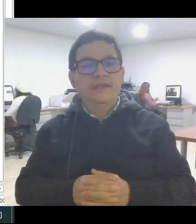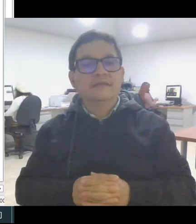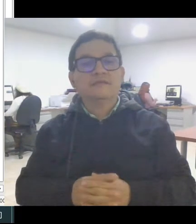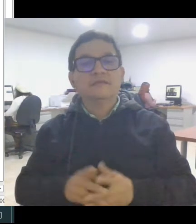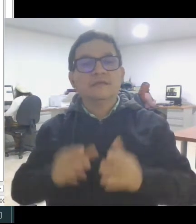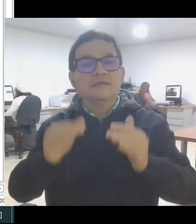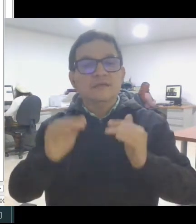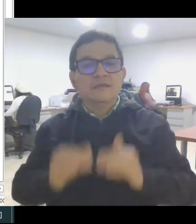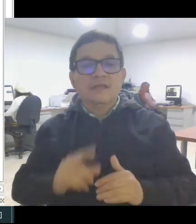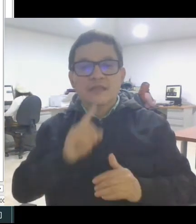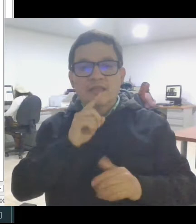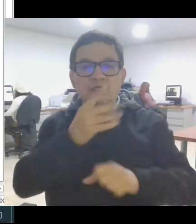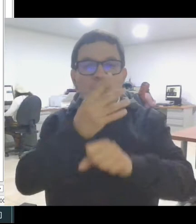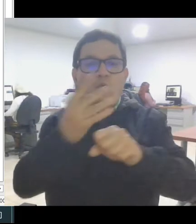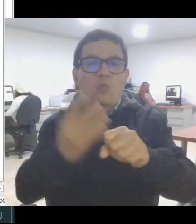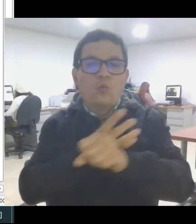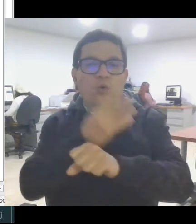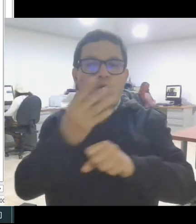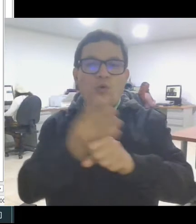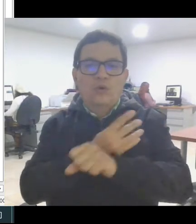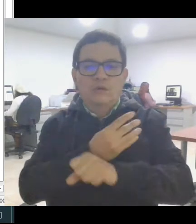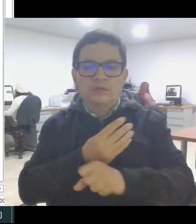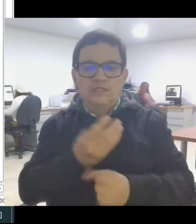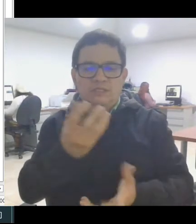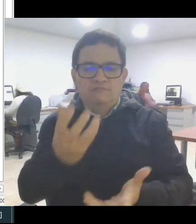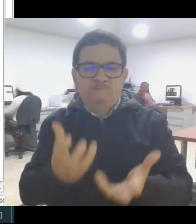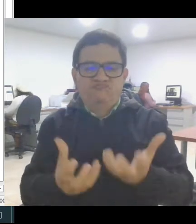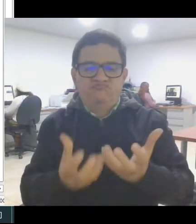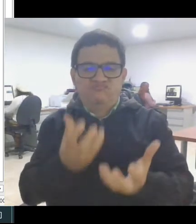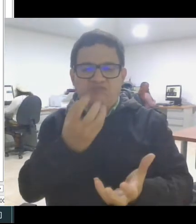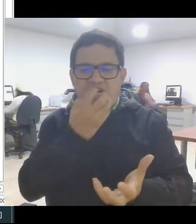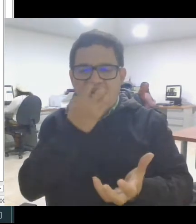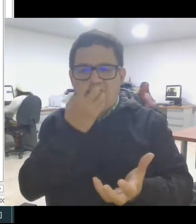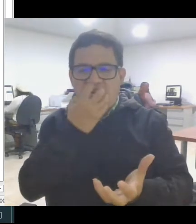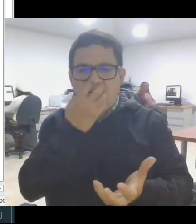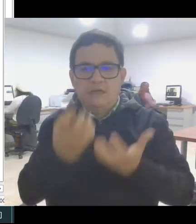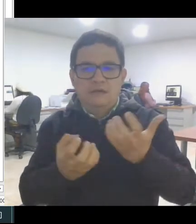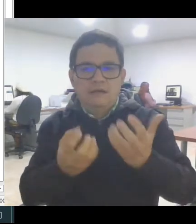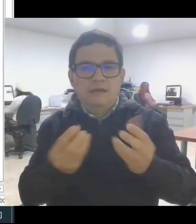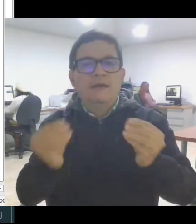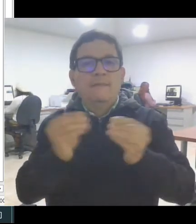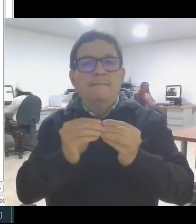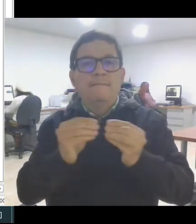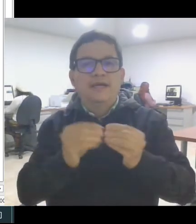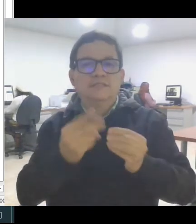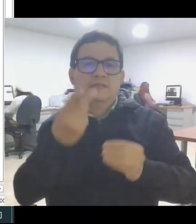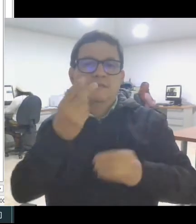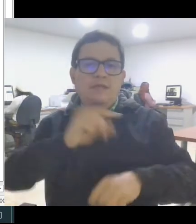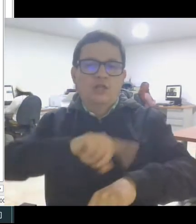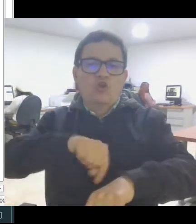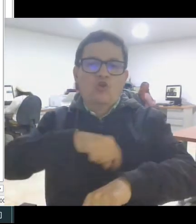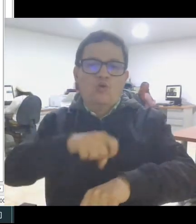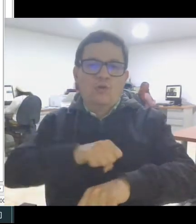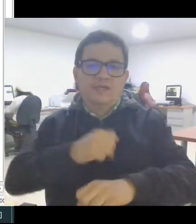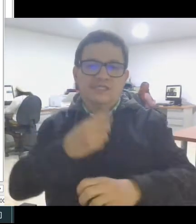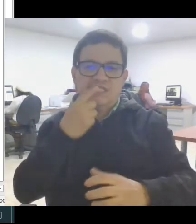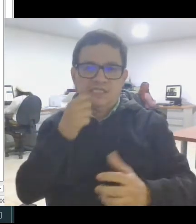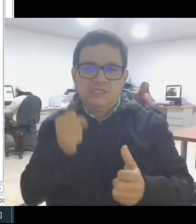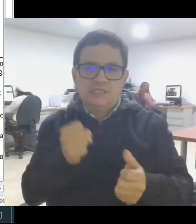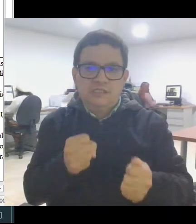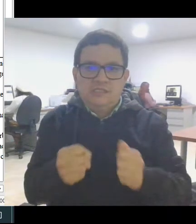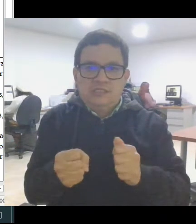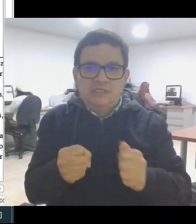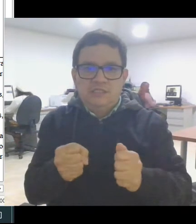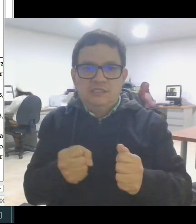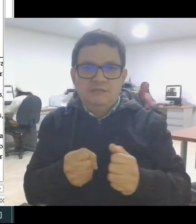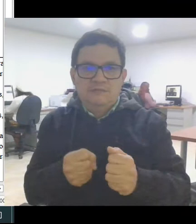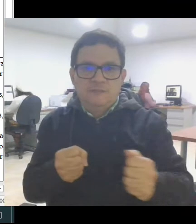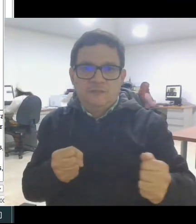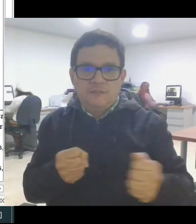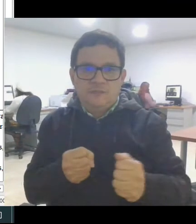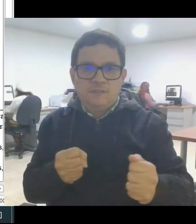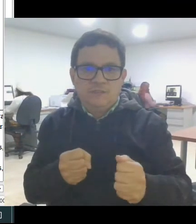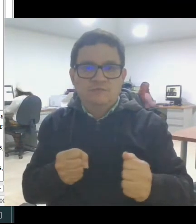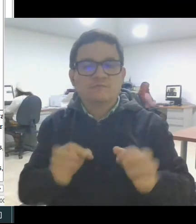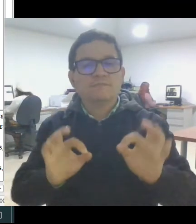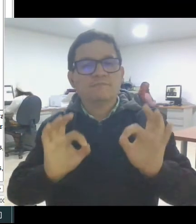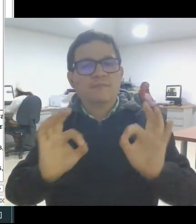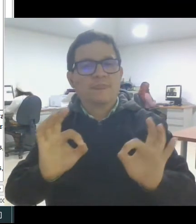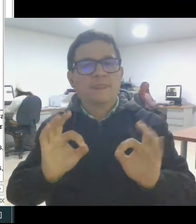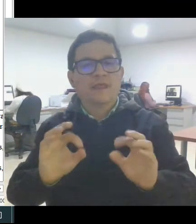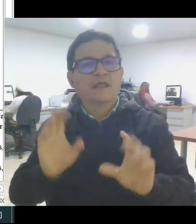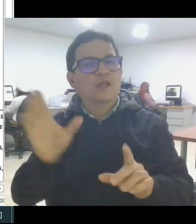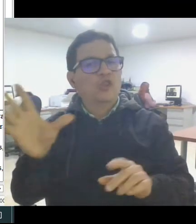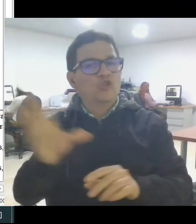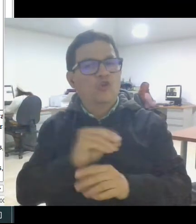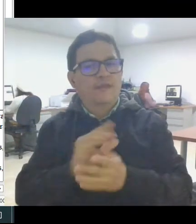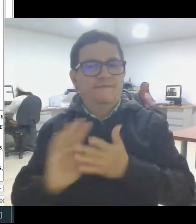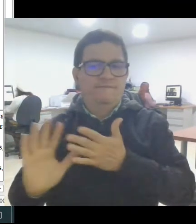4 horas de recocido y 20 horas de templado y revenido, es decir, ya toda la información